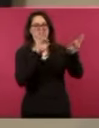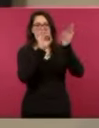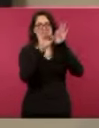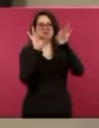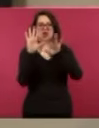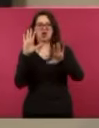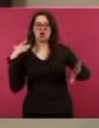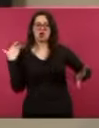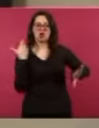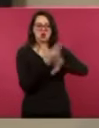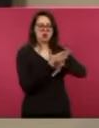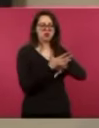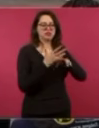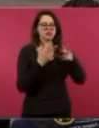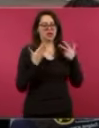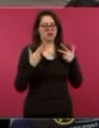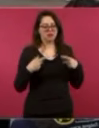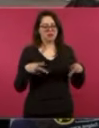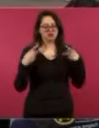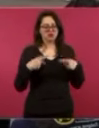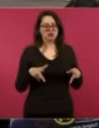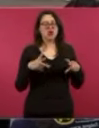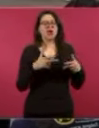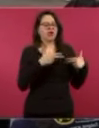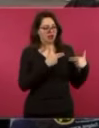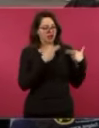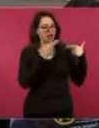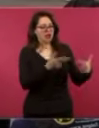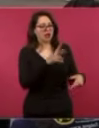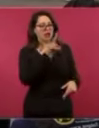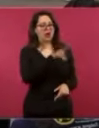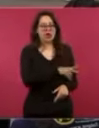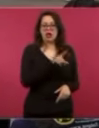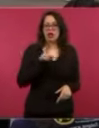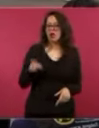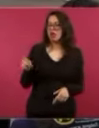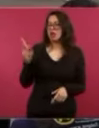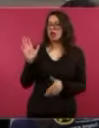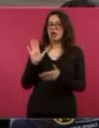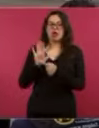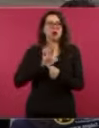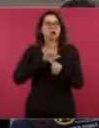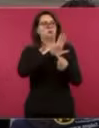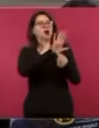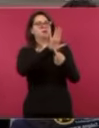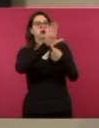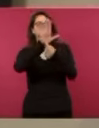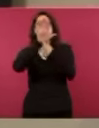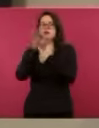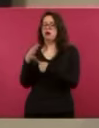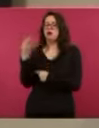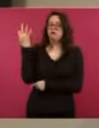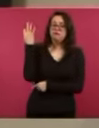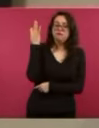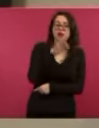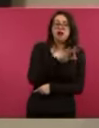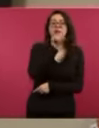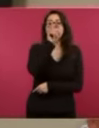herederos en redes sociales. Está mostrando documentos caducos obtenidos de mala fe, otorgando